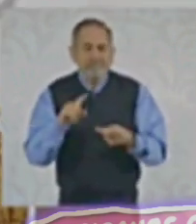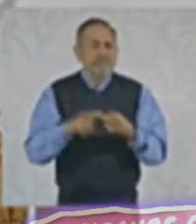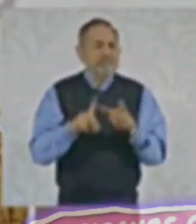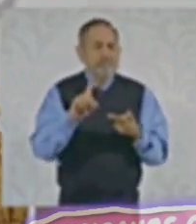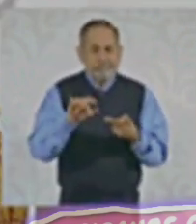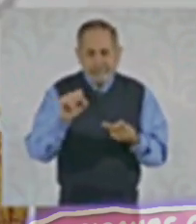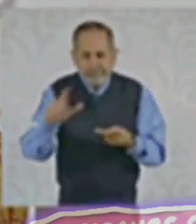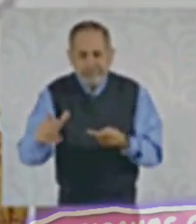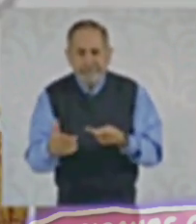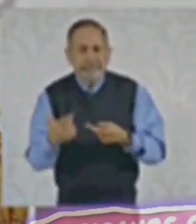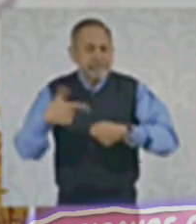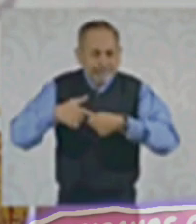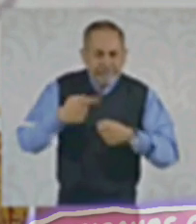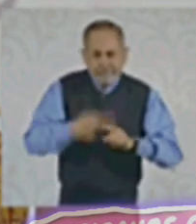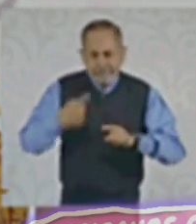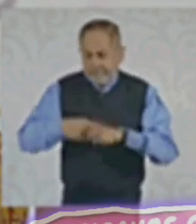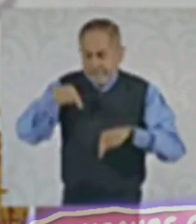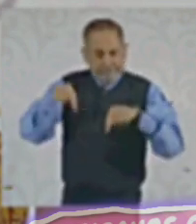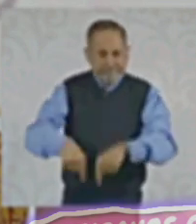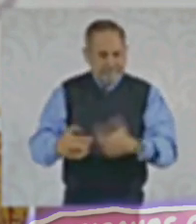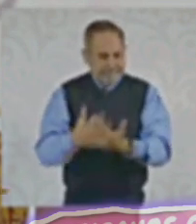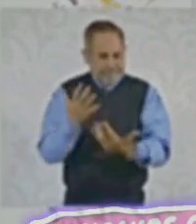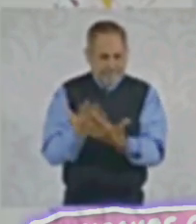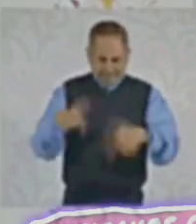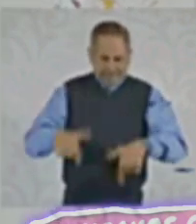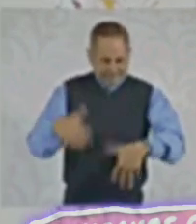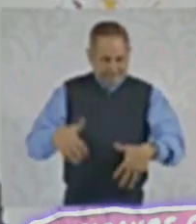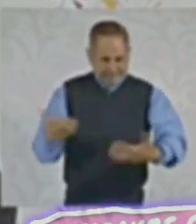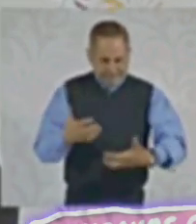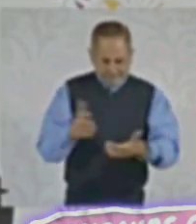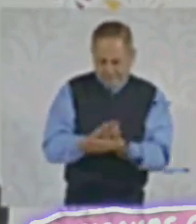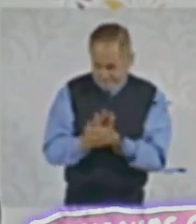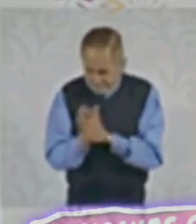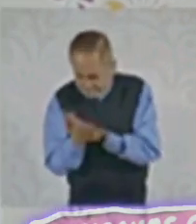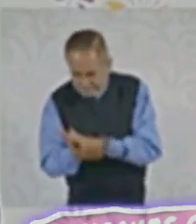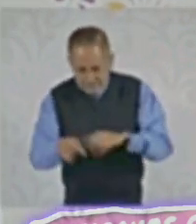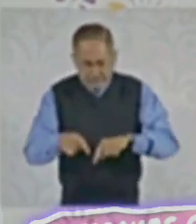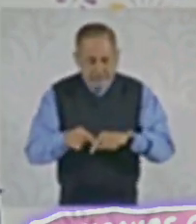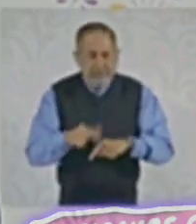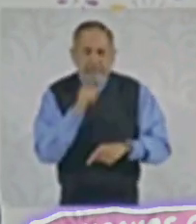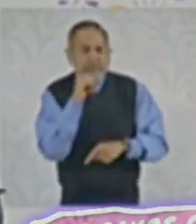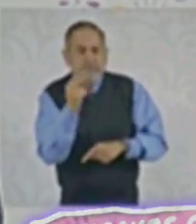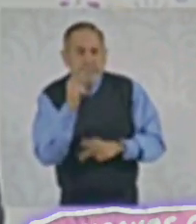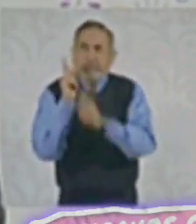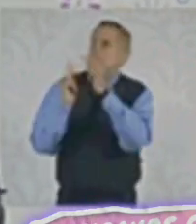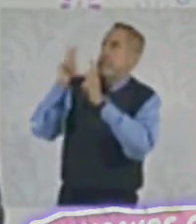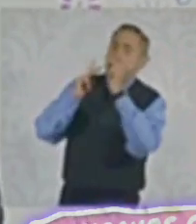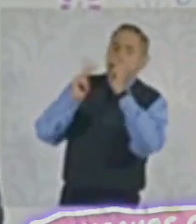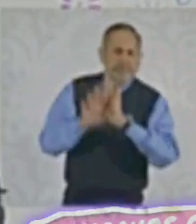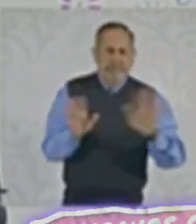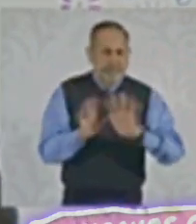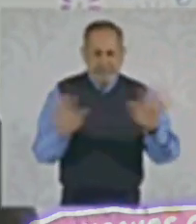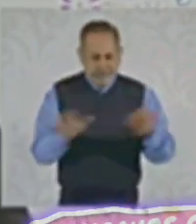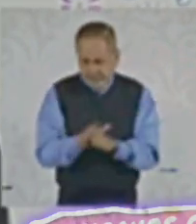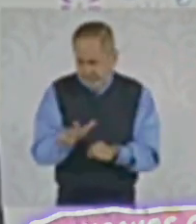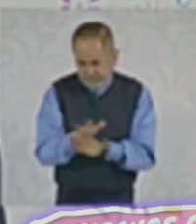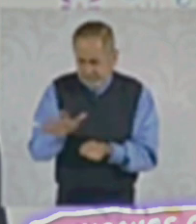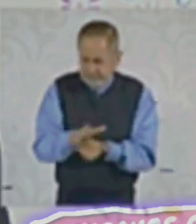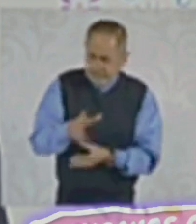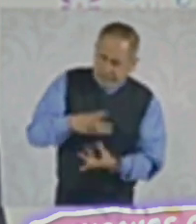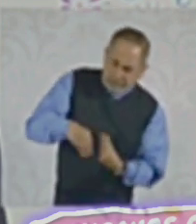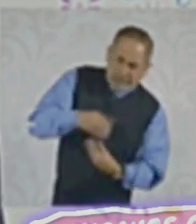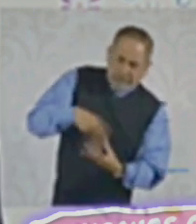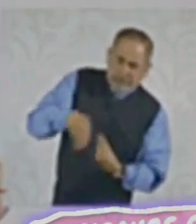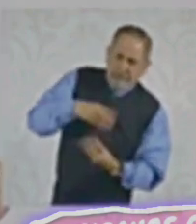combustibles, y al mismo tiempo ir saneando las finanzas de Pemex. Entonces ahora